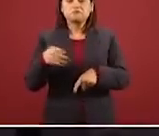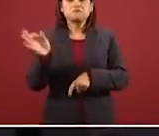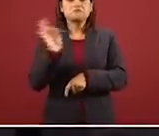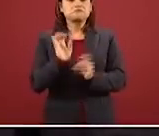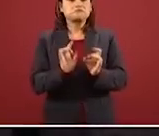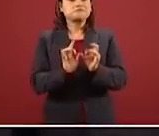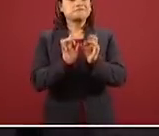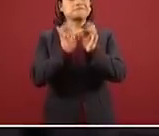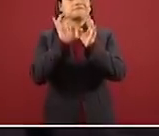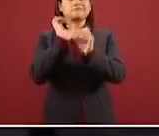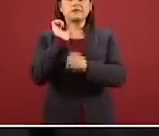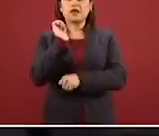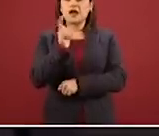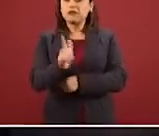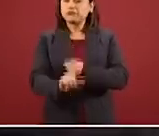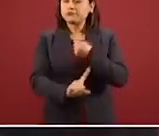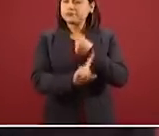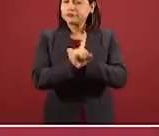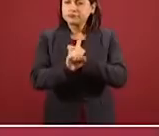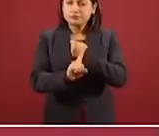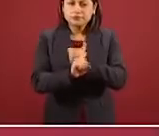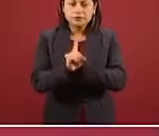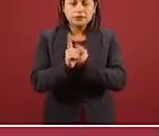padeciendo por la